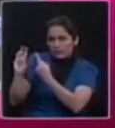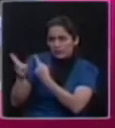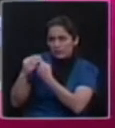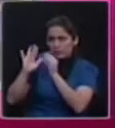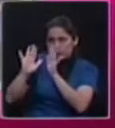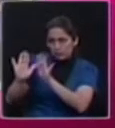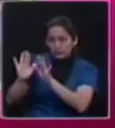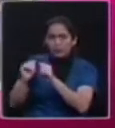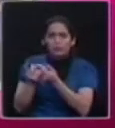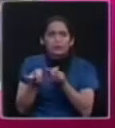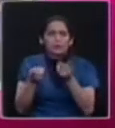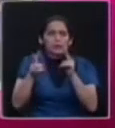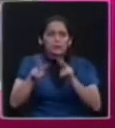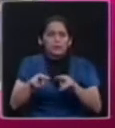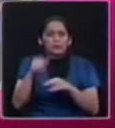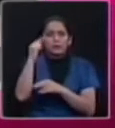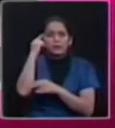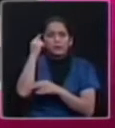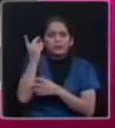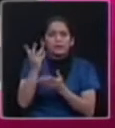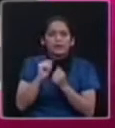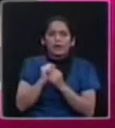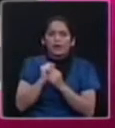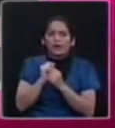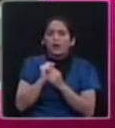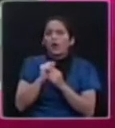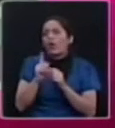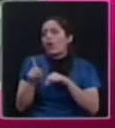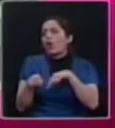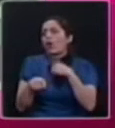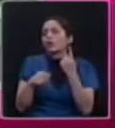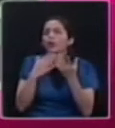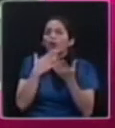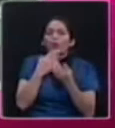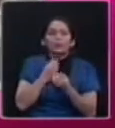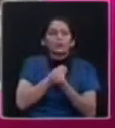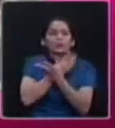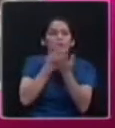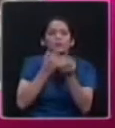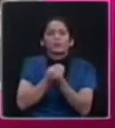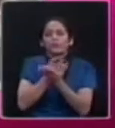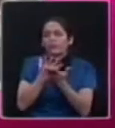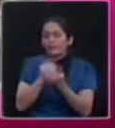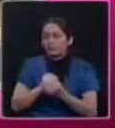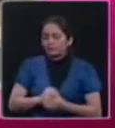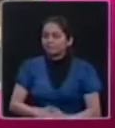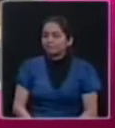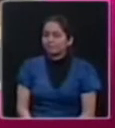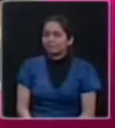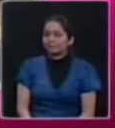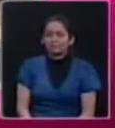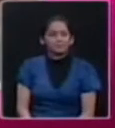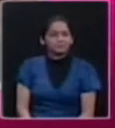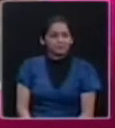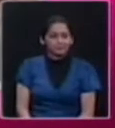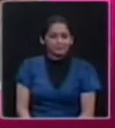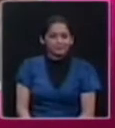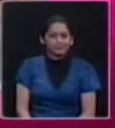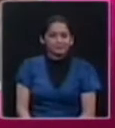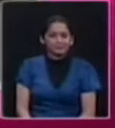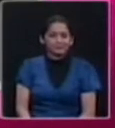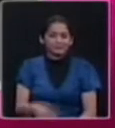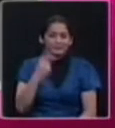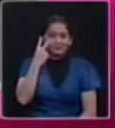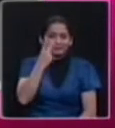un tipo de información, no toda. Hay que reflexionar más sobre esa relación. Amigos televidentes, este